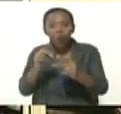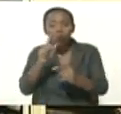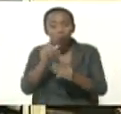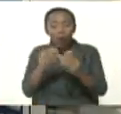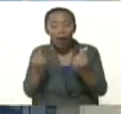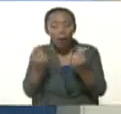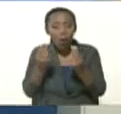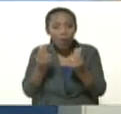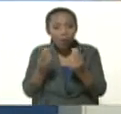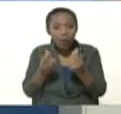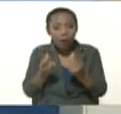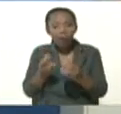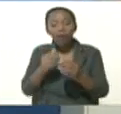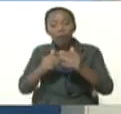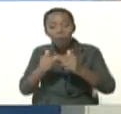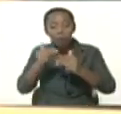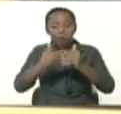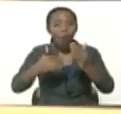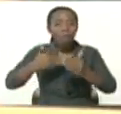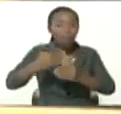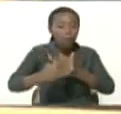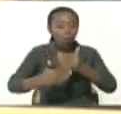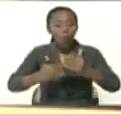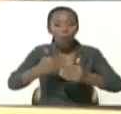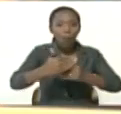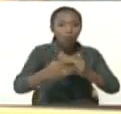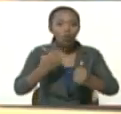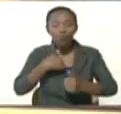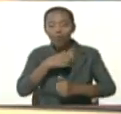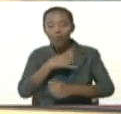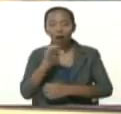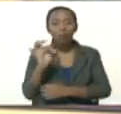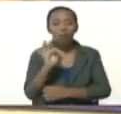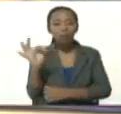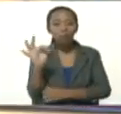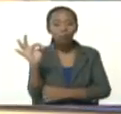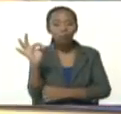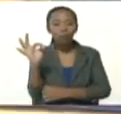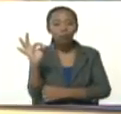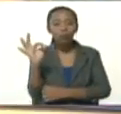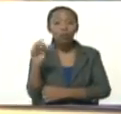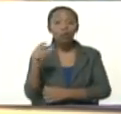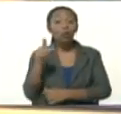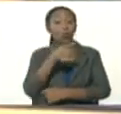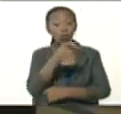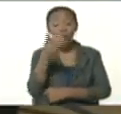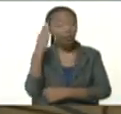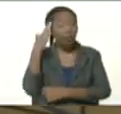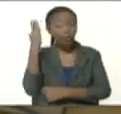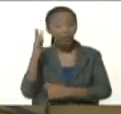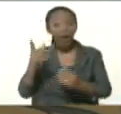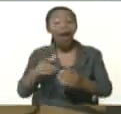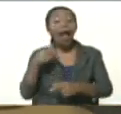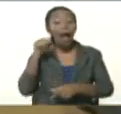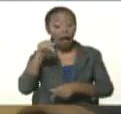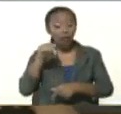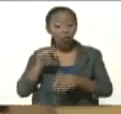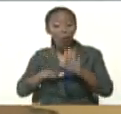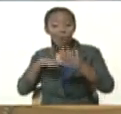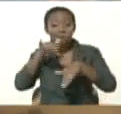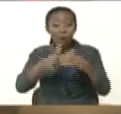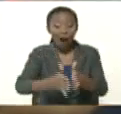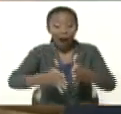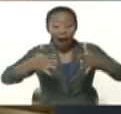criptoeconomía, construyendo nuestra criptomoneda. Ay, ustedes no saben el paso gigantesco que está dando Venezuela. Vamos